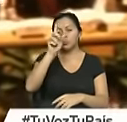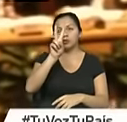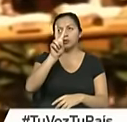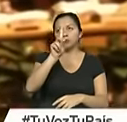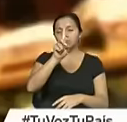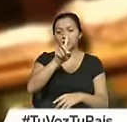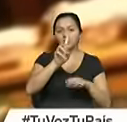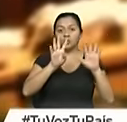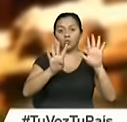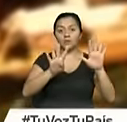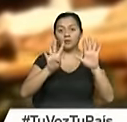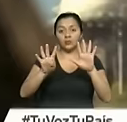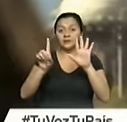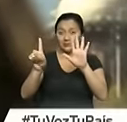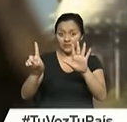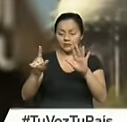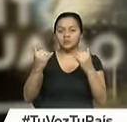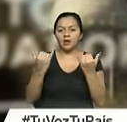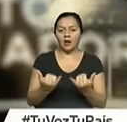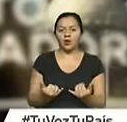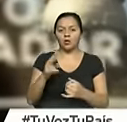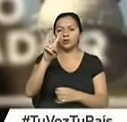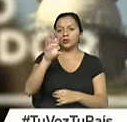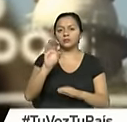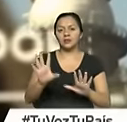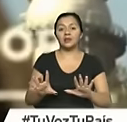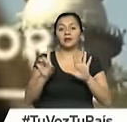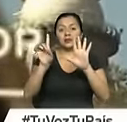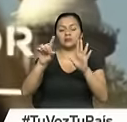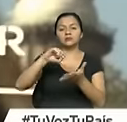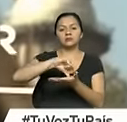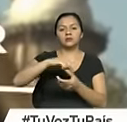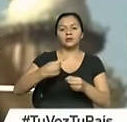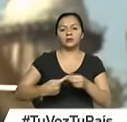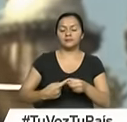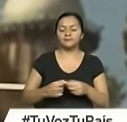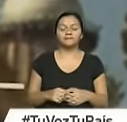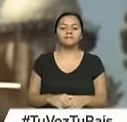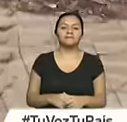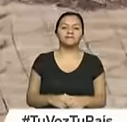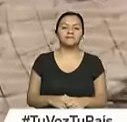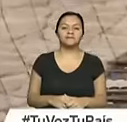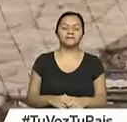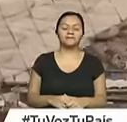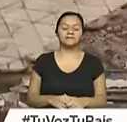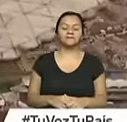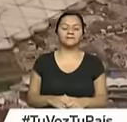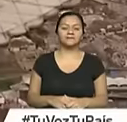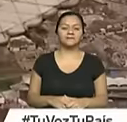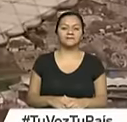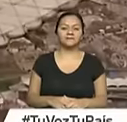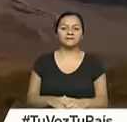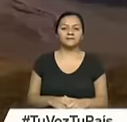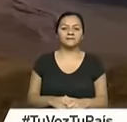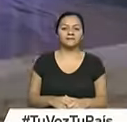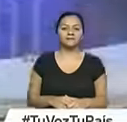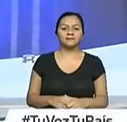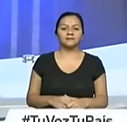en 1996 y la tercera será en la ciudad de Quito. Caterine Morejón, Noticiero